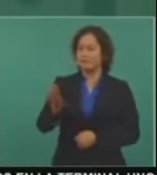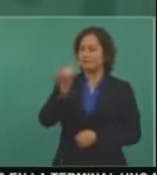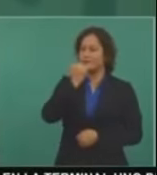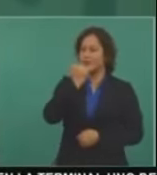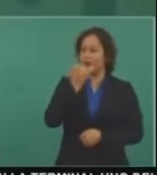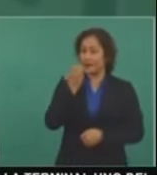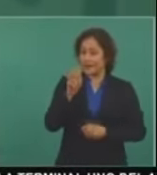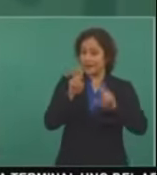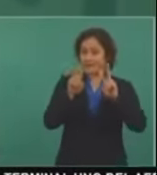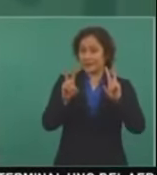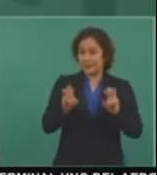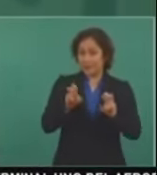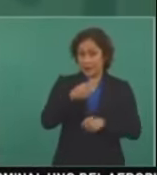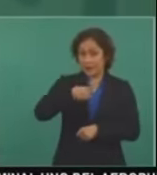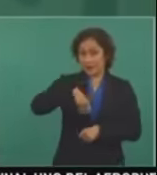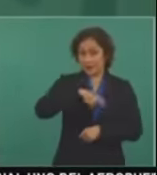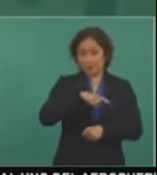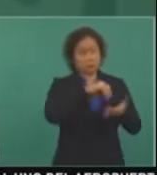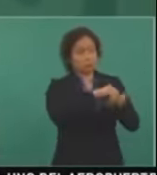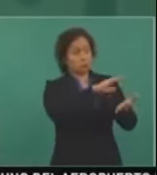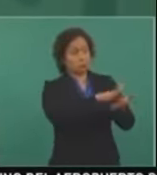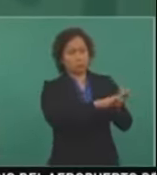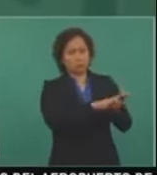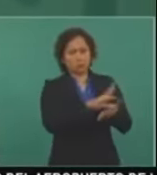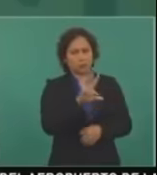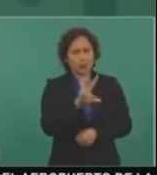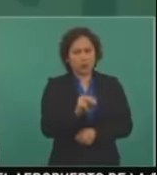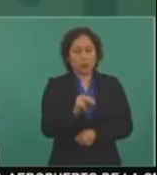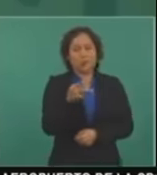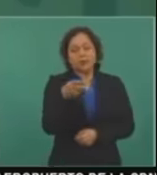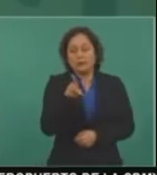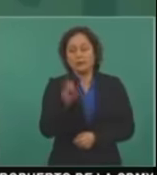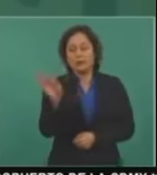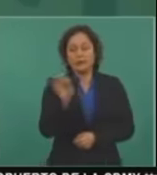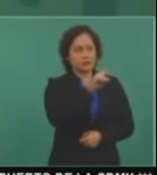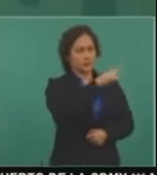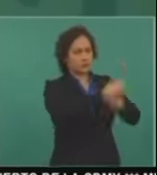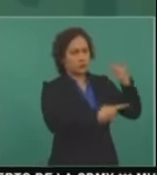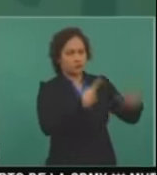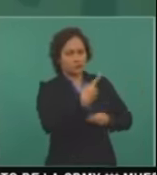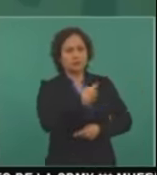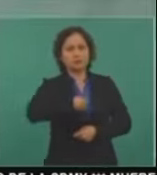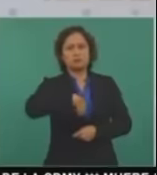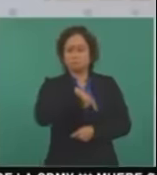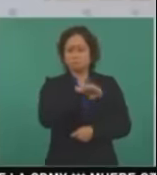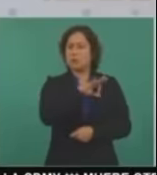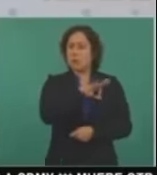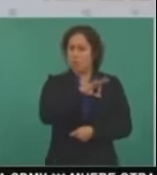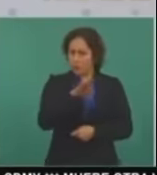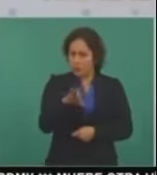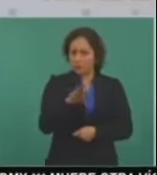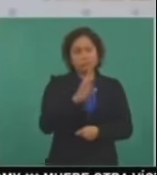surgiera, nosotros explicaríamos en qué consiste la reforma. Lo que